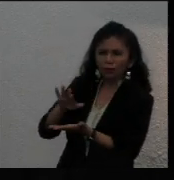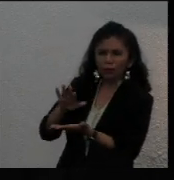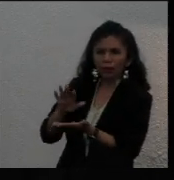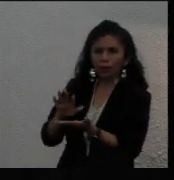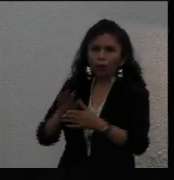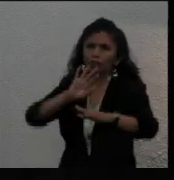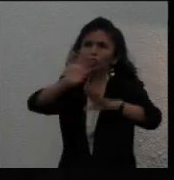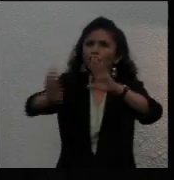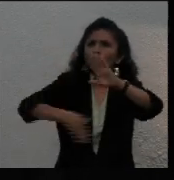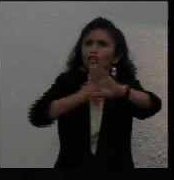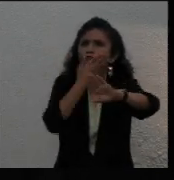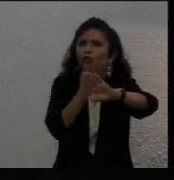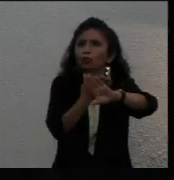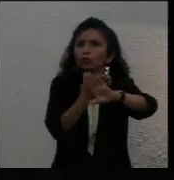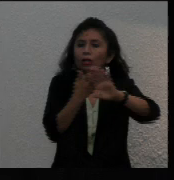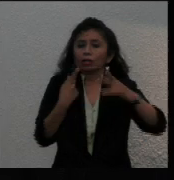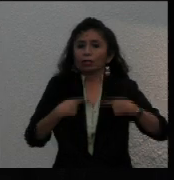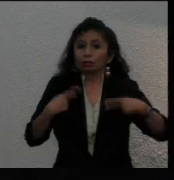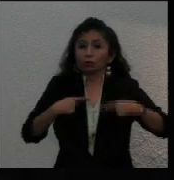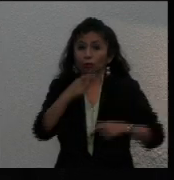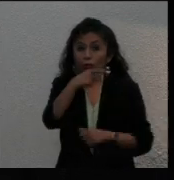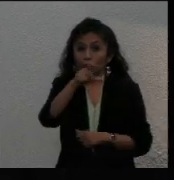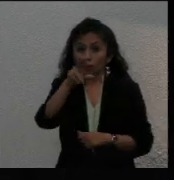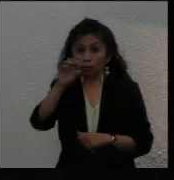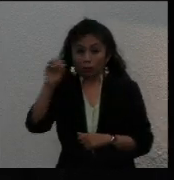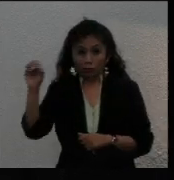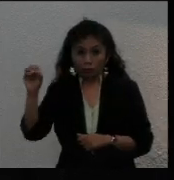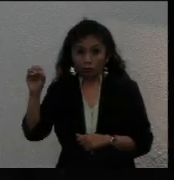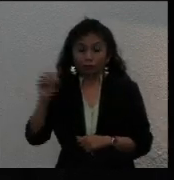los ciudadanos votando en contra de dichas iniciativas.